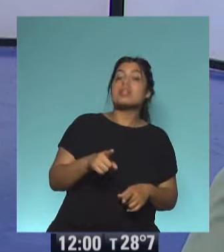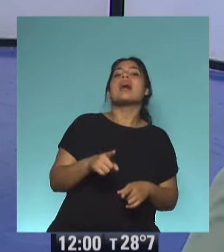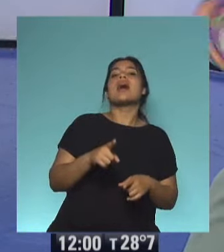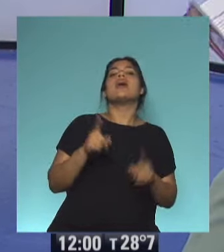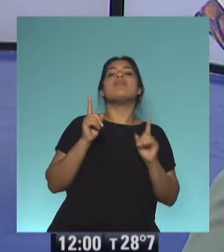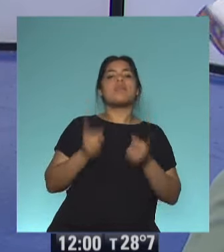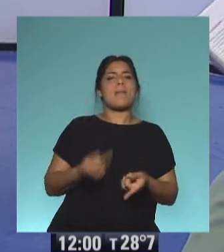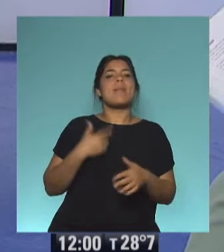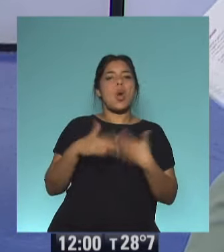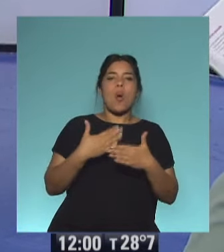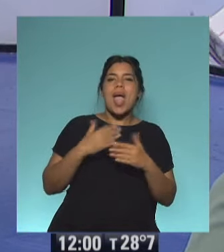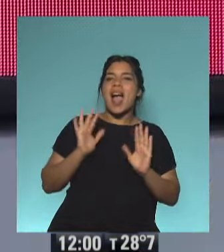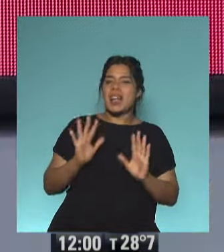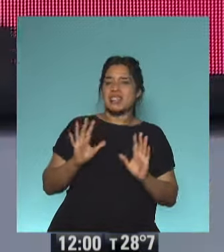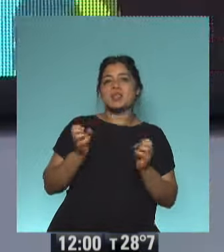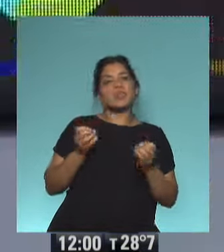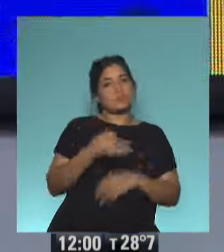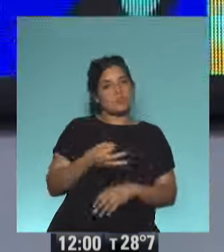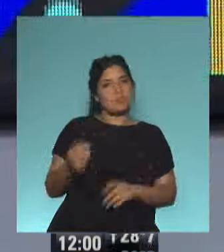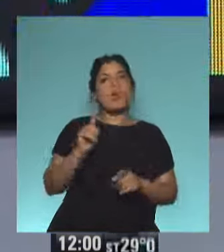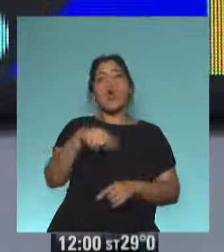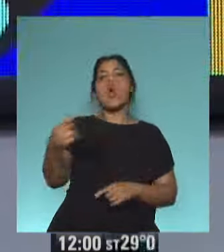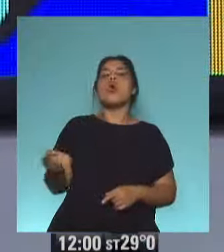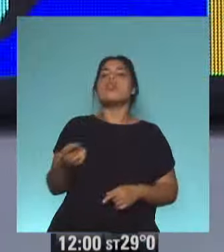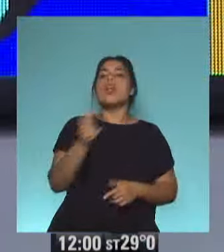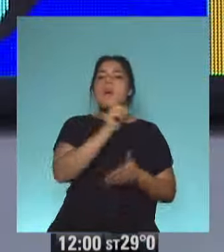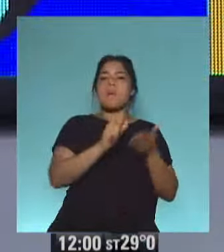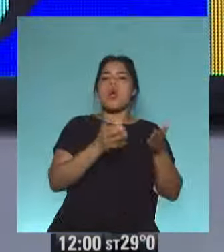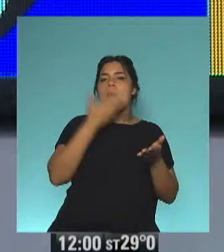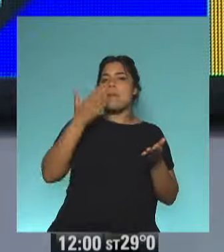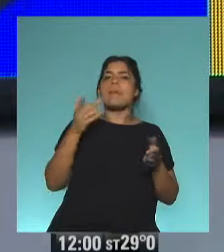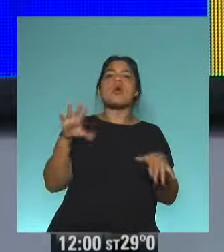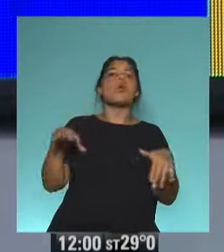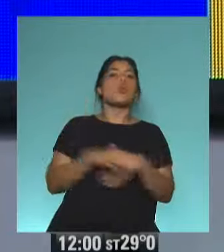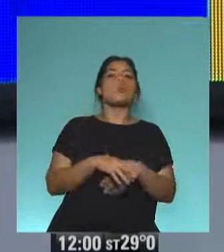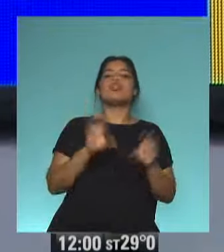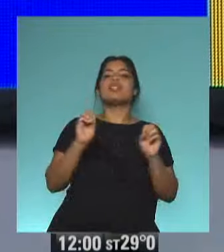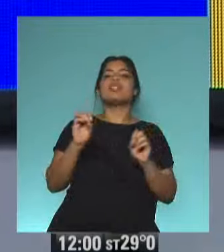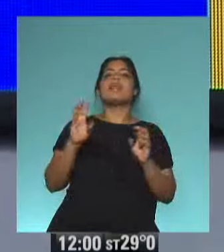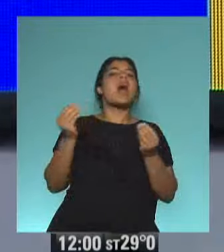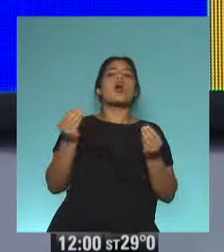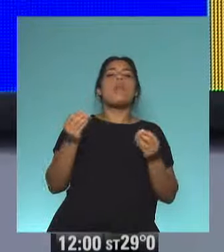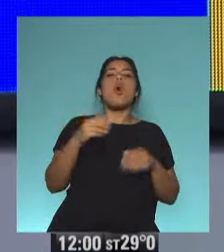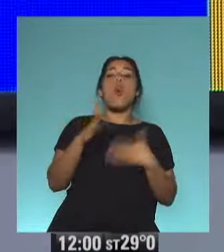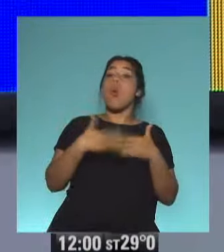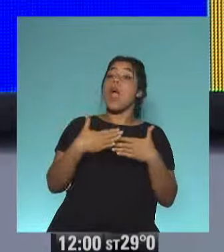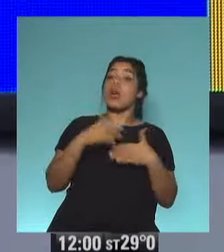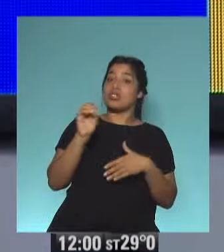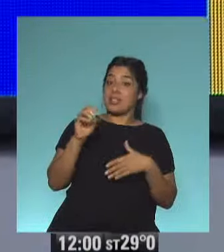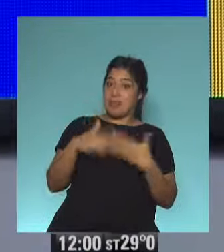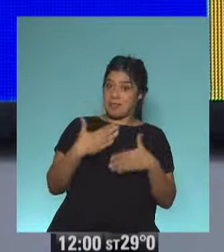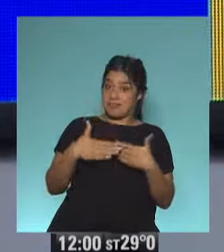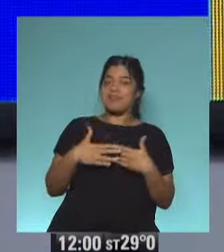eso. Exactamente. Y bueno, hay otros poemas que se llaman justamente juego. A ver si